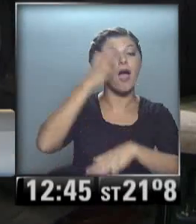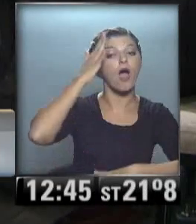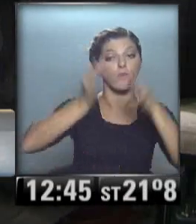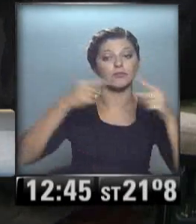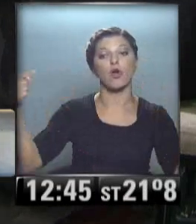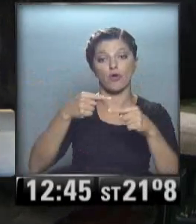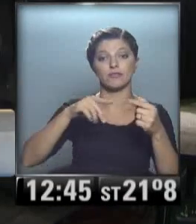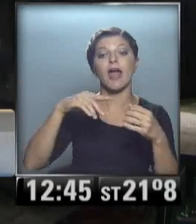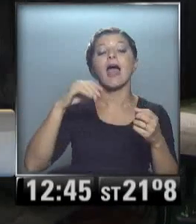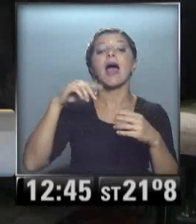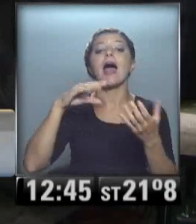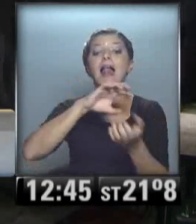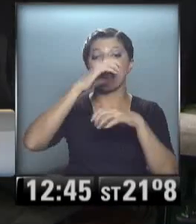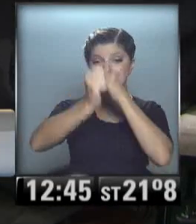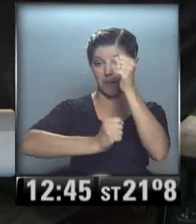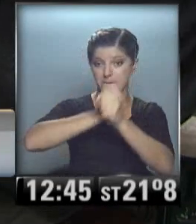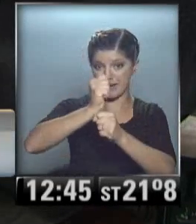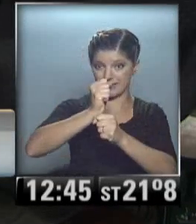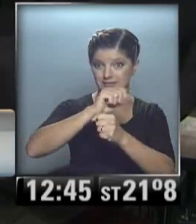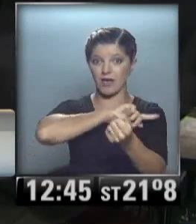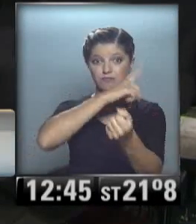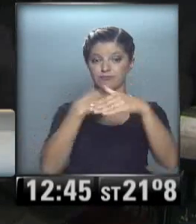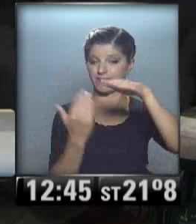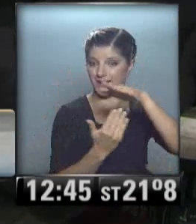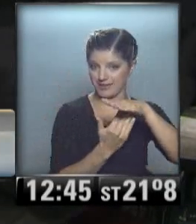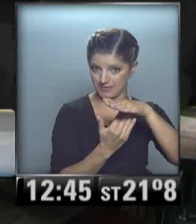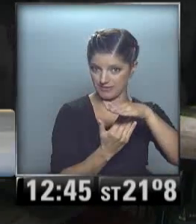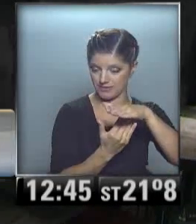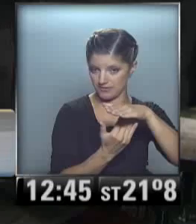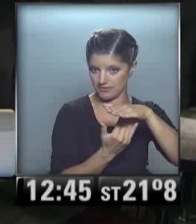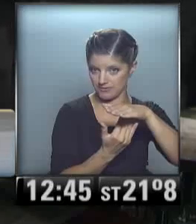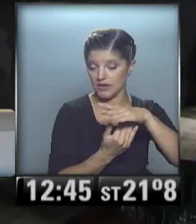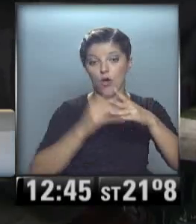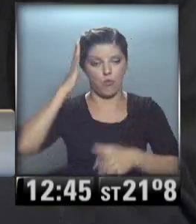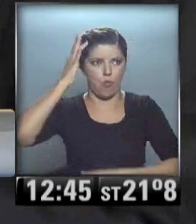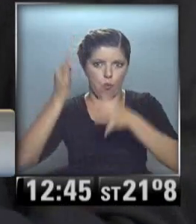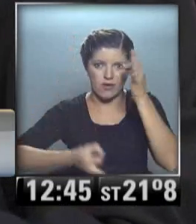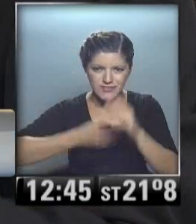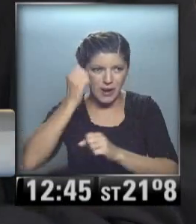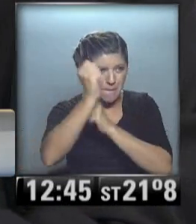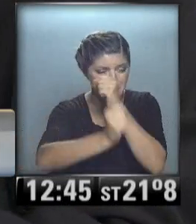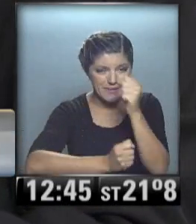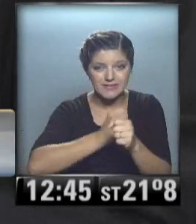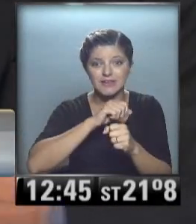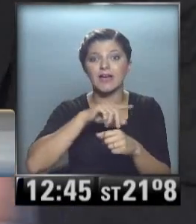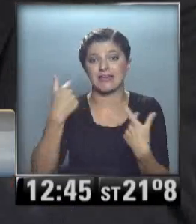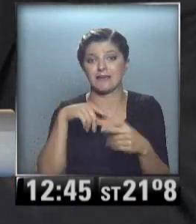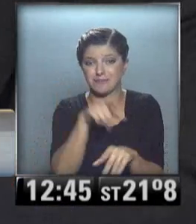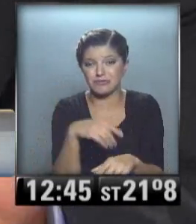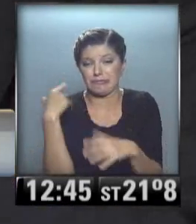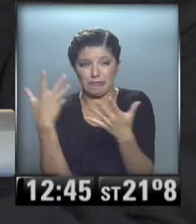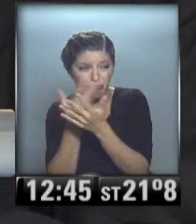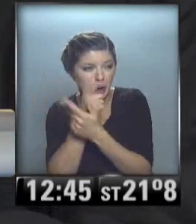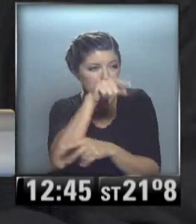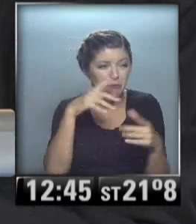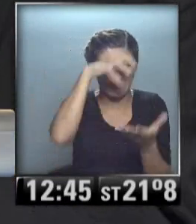los monopolios, contra los grupos que se apoderaban, y juicios que llevan adelante empresas perjudicadas por los monopolios, que con ese